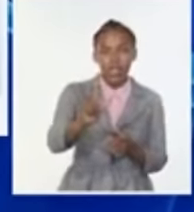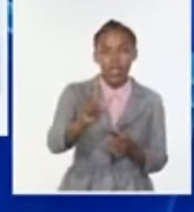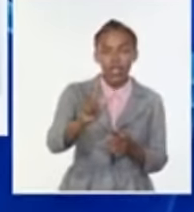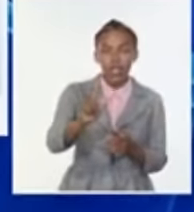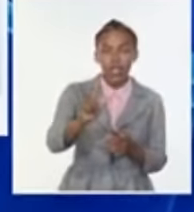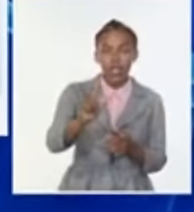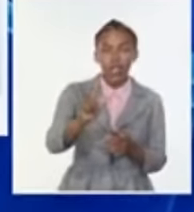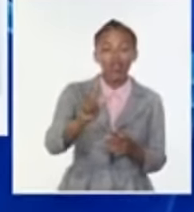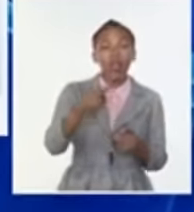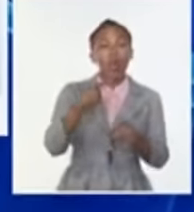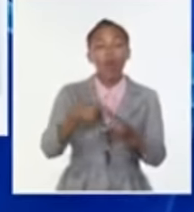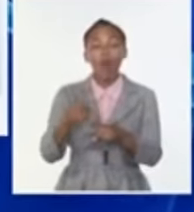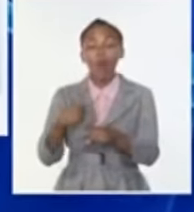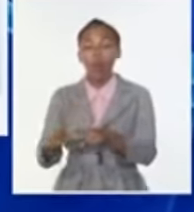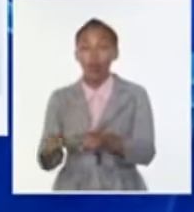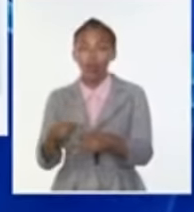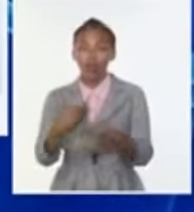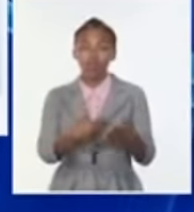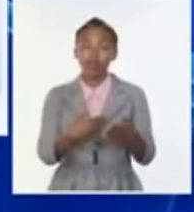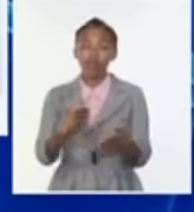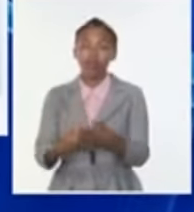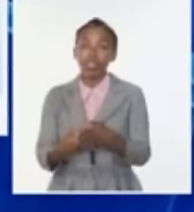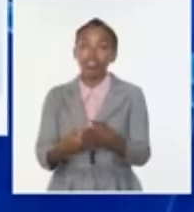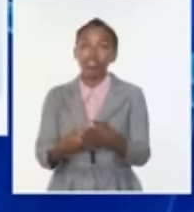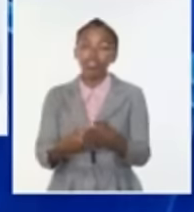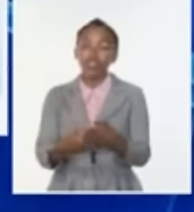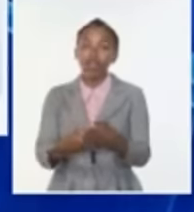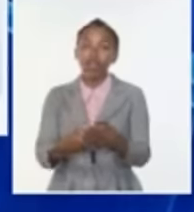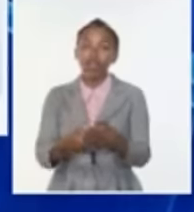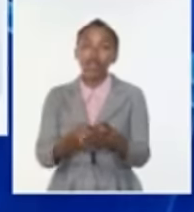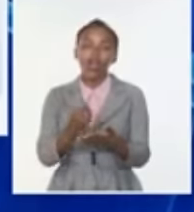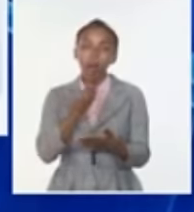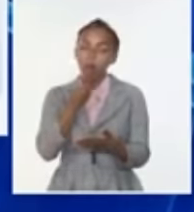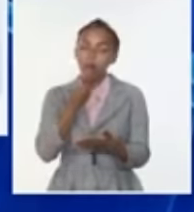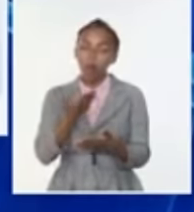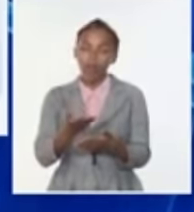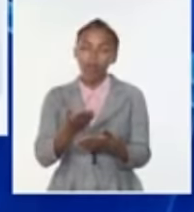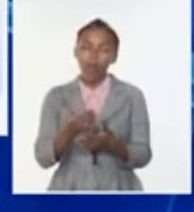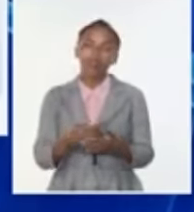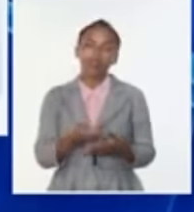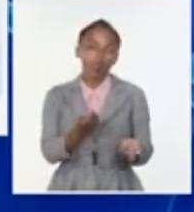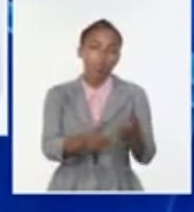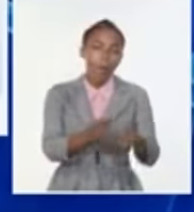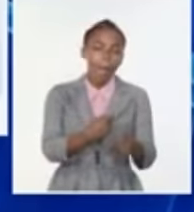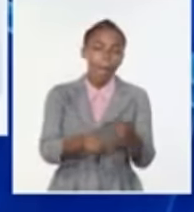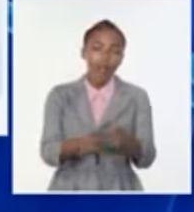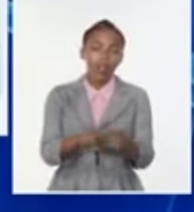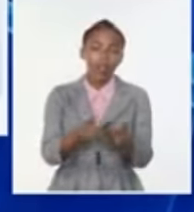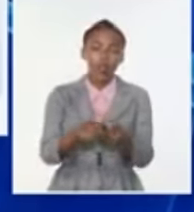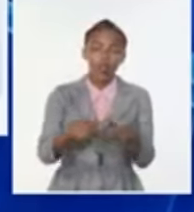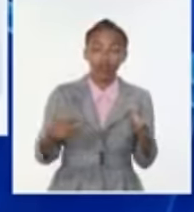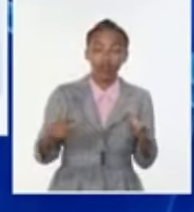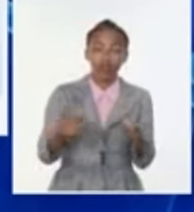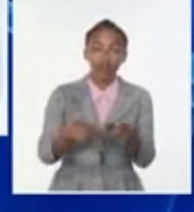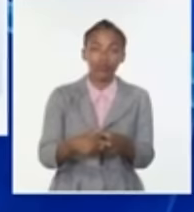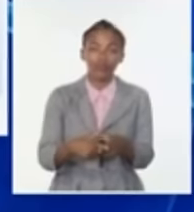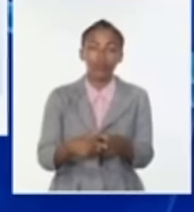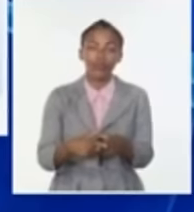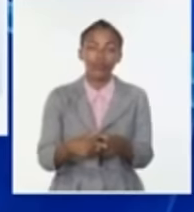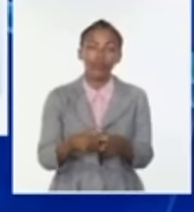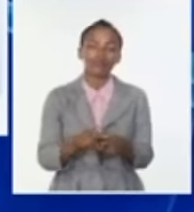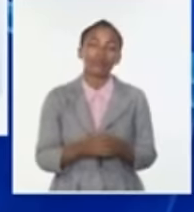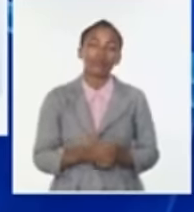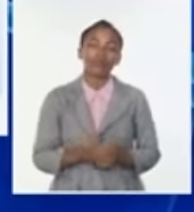entidades autorizadas de comercio minorista y mayorista en divisas, embajadas, líneas